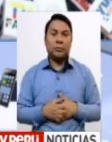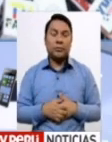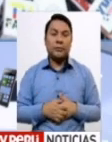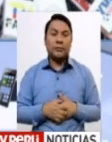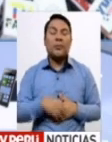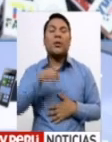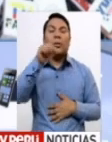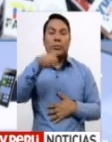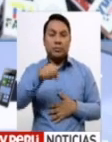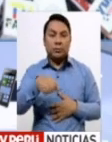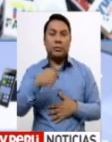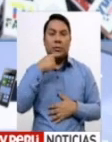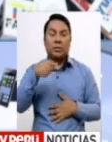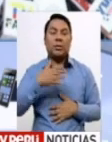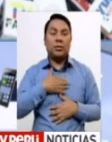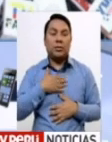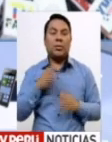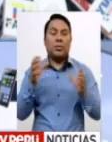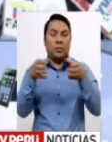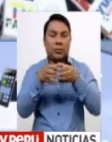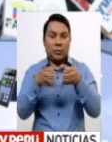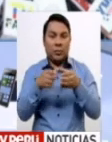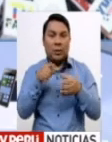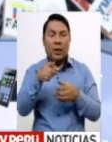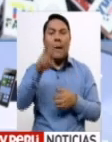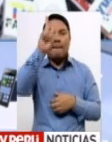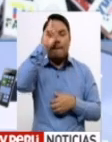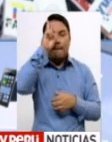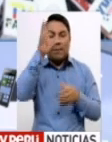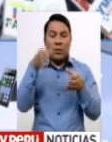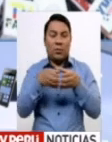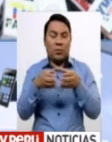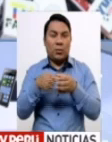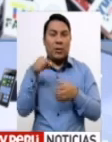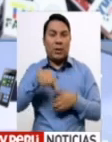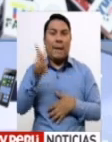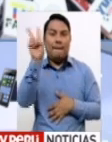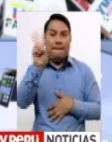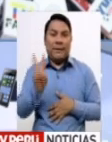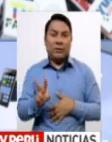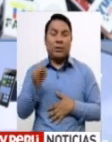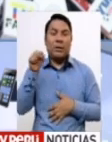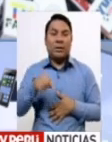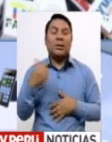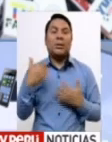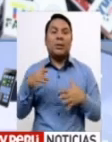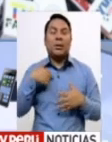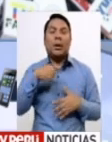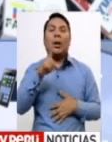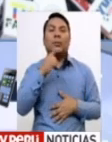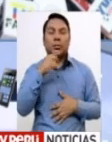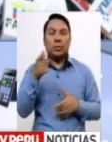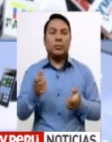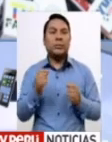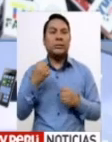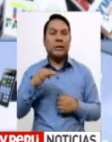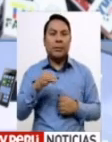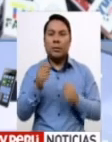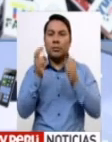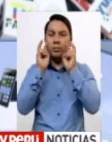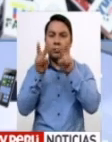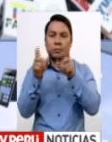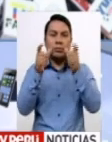a través de nuestro consulado general y de la propia Embajada del Perú, aquí en Venezuela, nos hemos mantenido alerta con